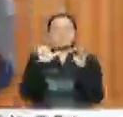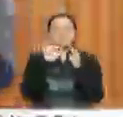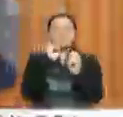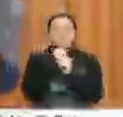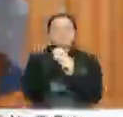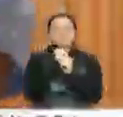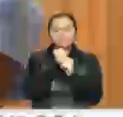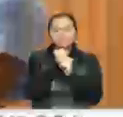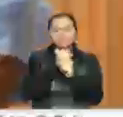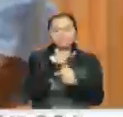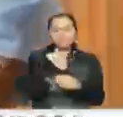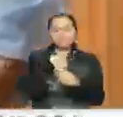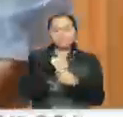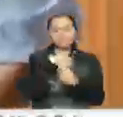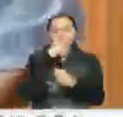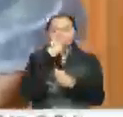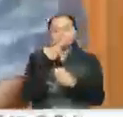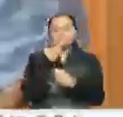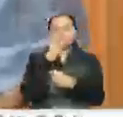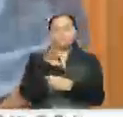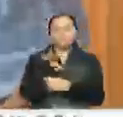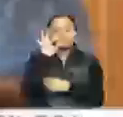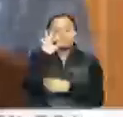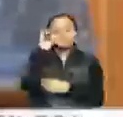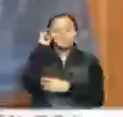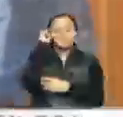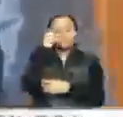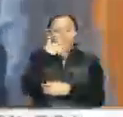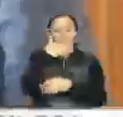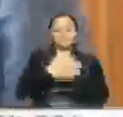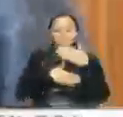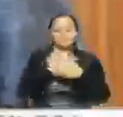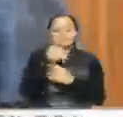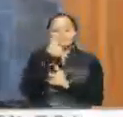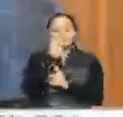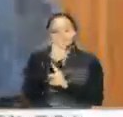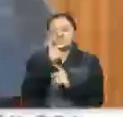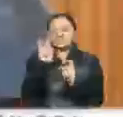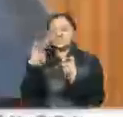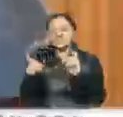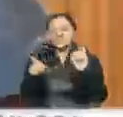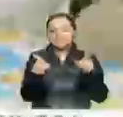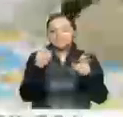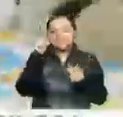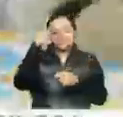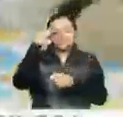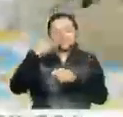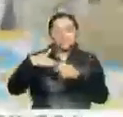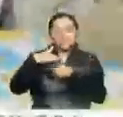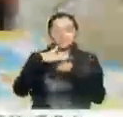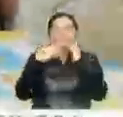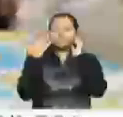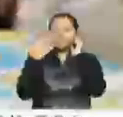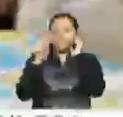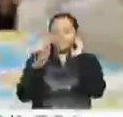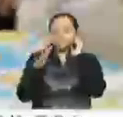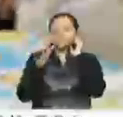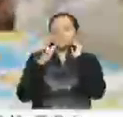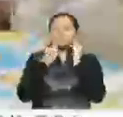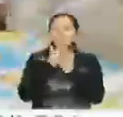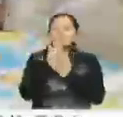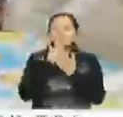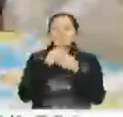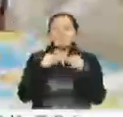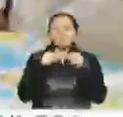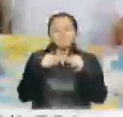un derecho, y los derechos tienen que ser ejercidos por el guardián de los derechos, que es el Estado. Mediante esto, el acceso, la